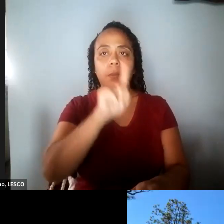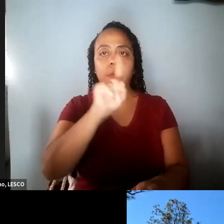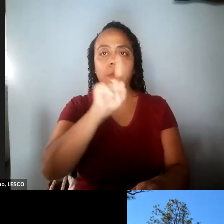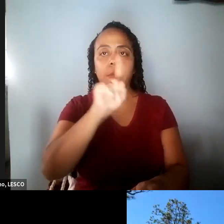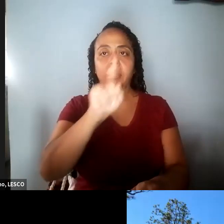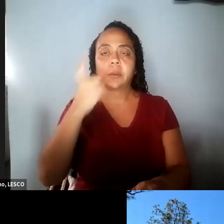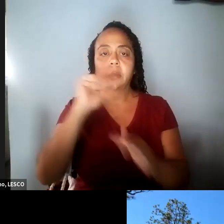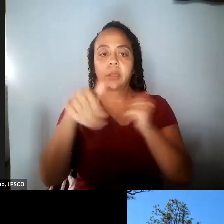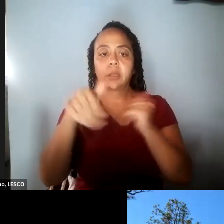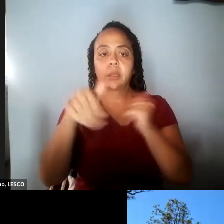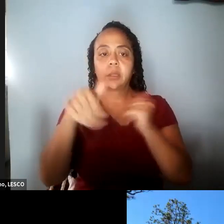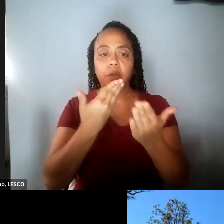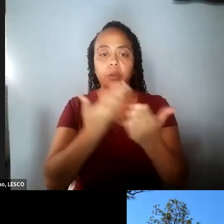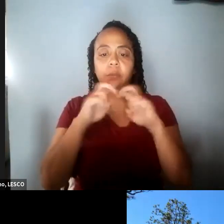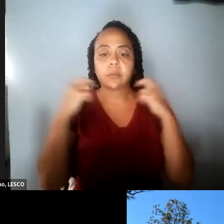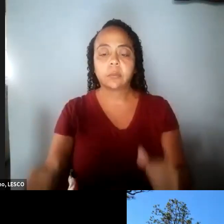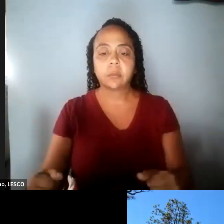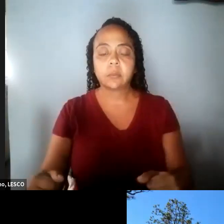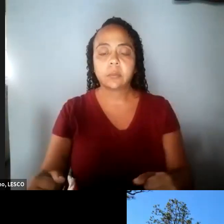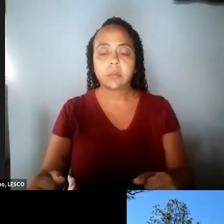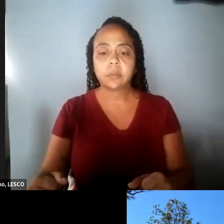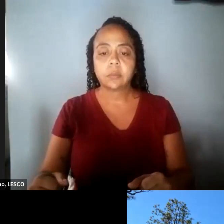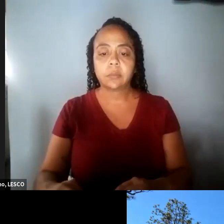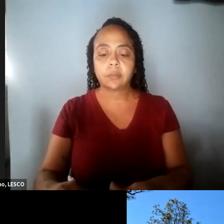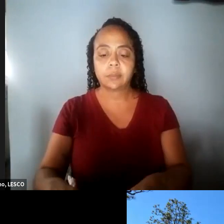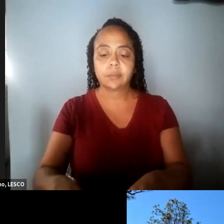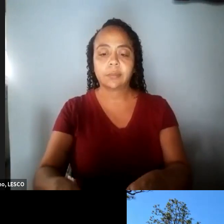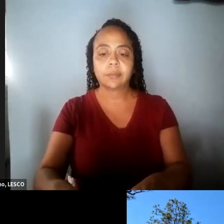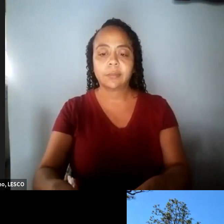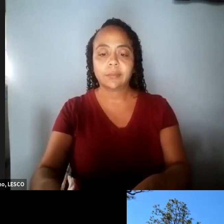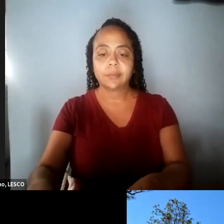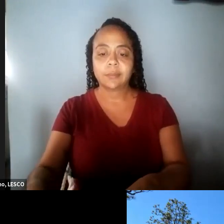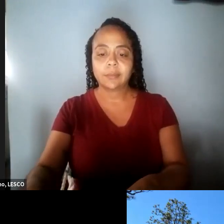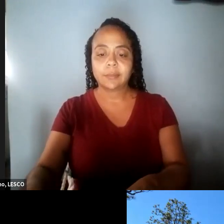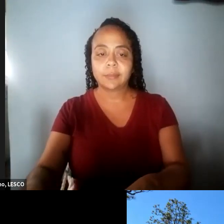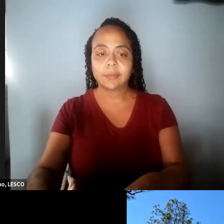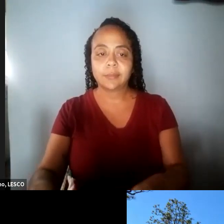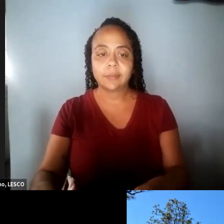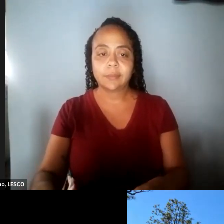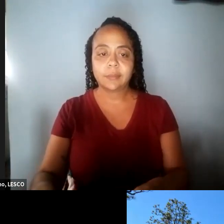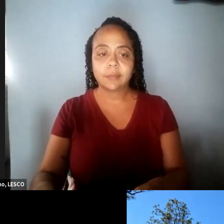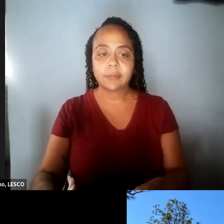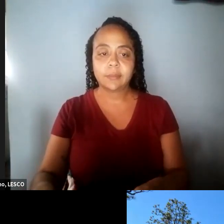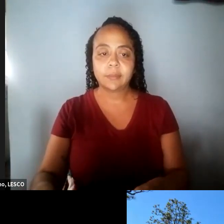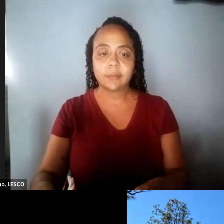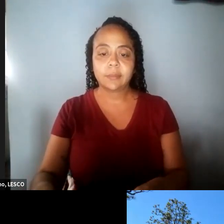panelistas y estas estas son en realidad dos preguntas